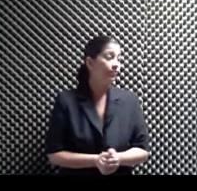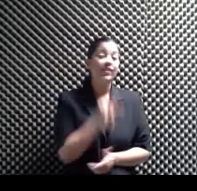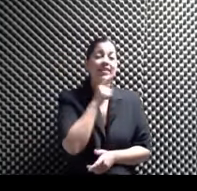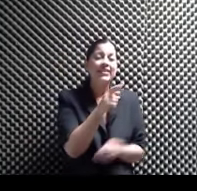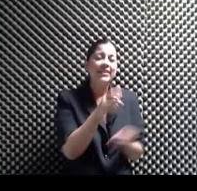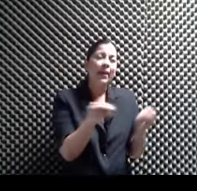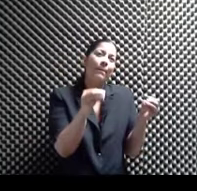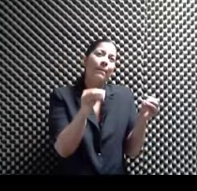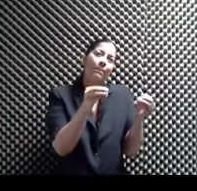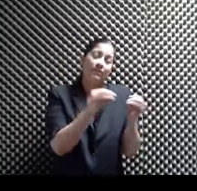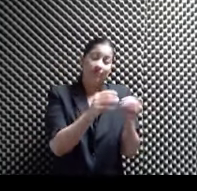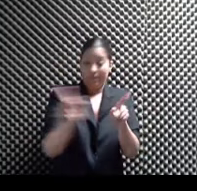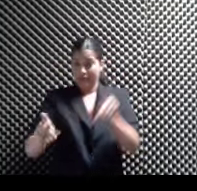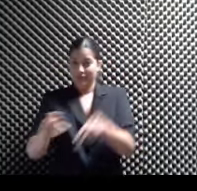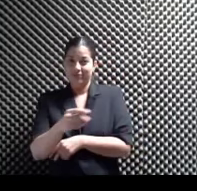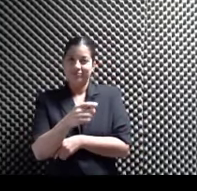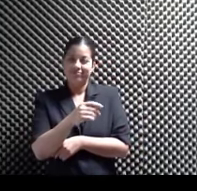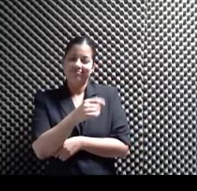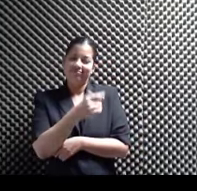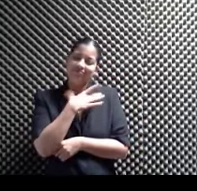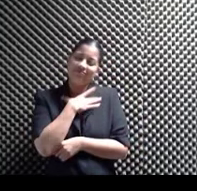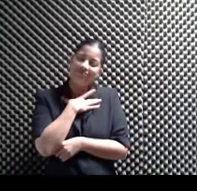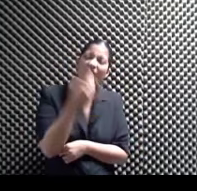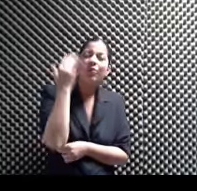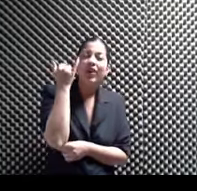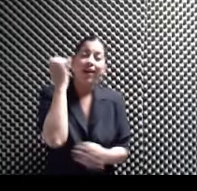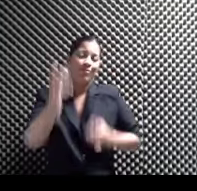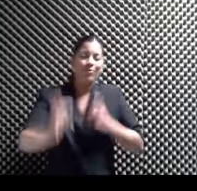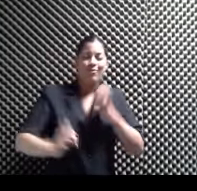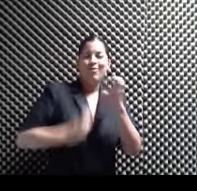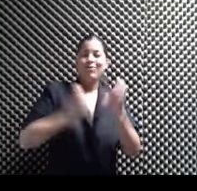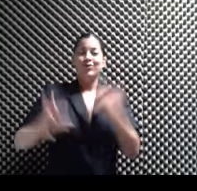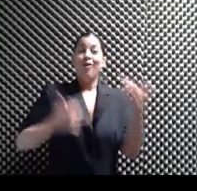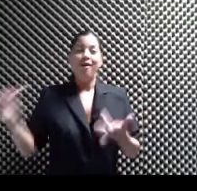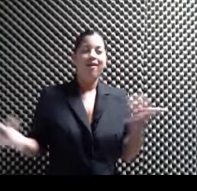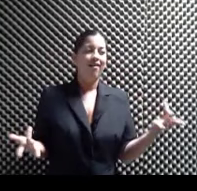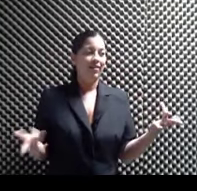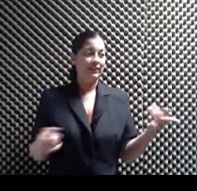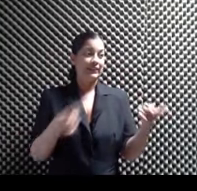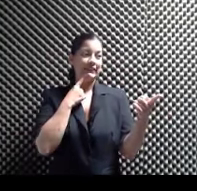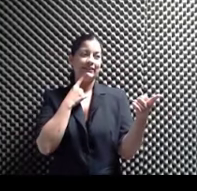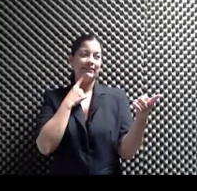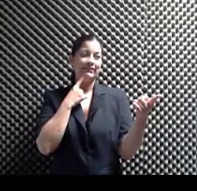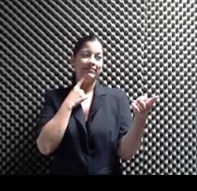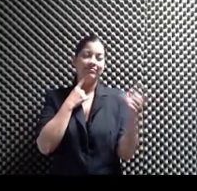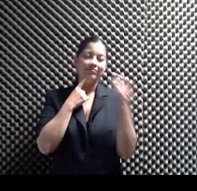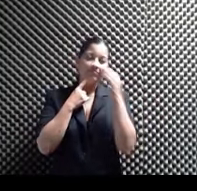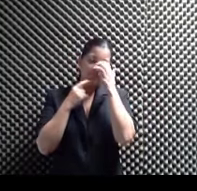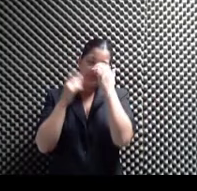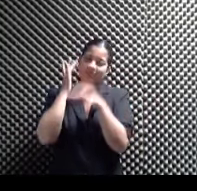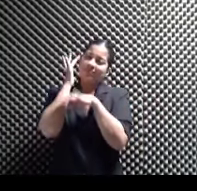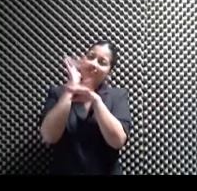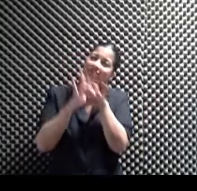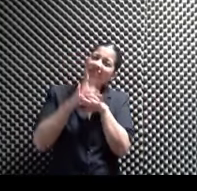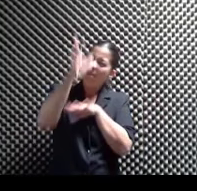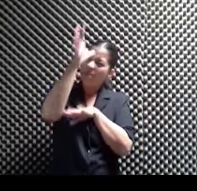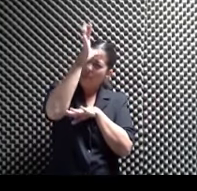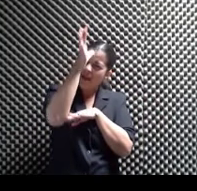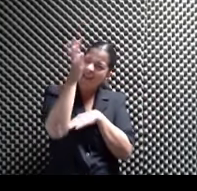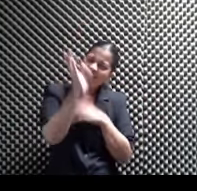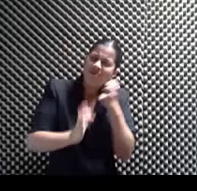es un tema Emocional Se siente Y se Se va cargado Con toda esa nostalgia Y se topó Con esa emoción